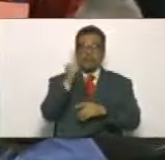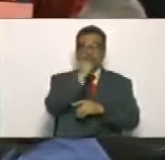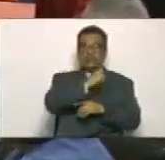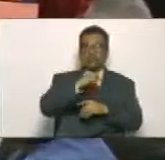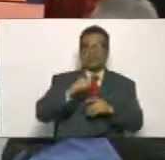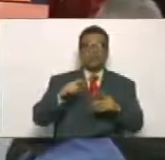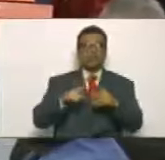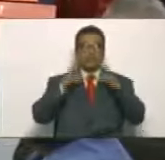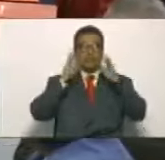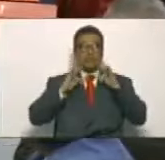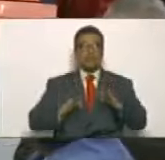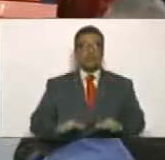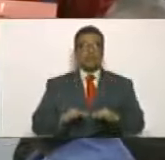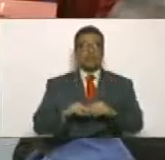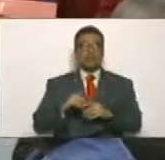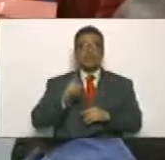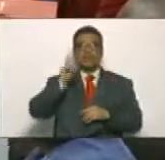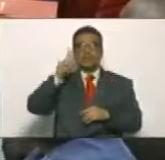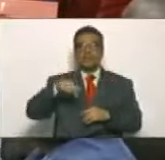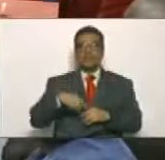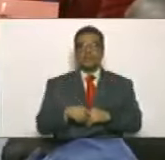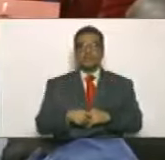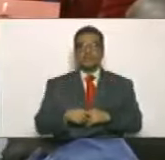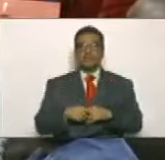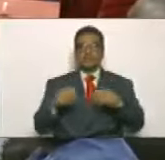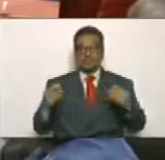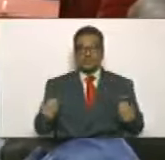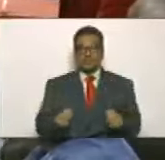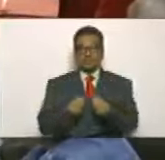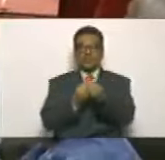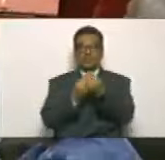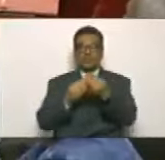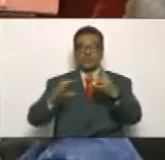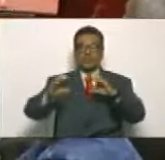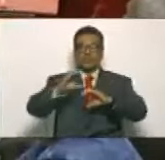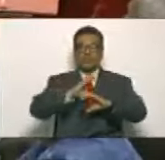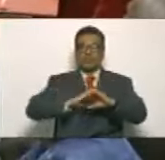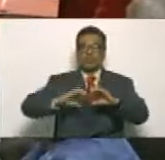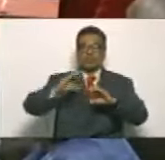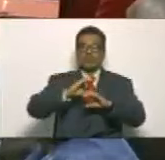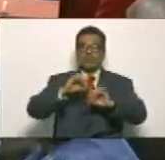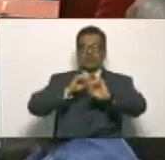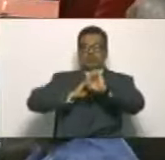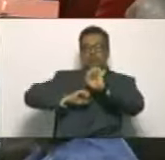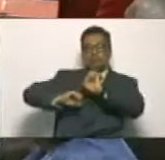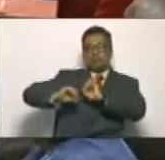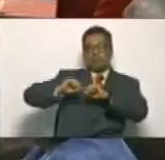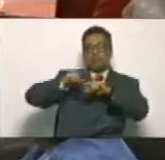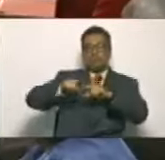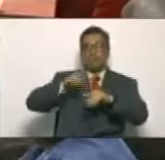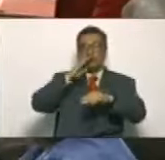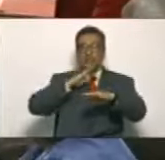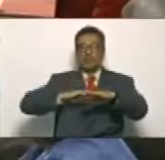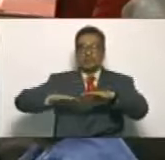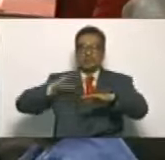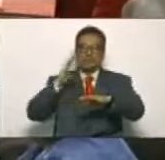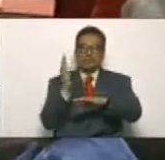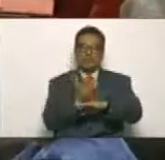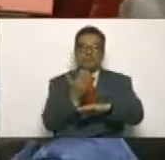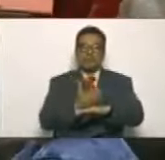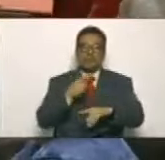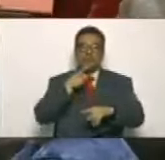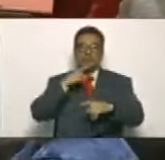asesinaron físicamente, sino que también culturalmente nos despreciaron, nos humillaron,